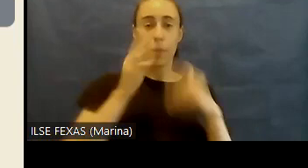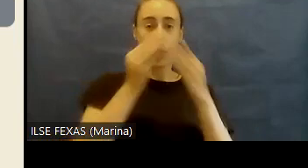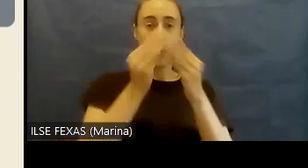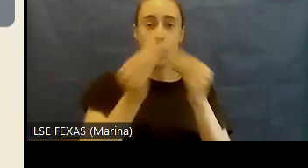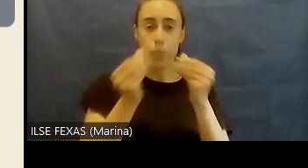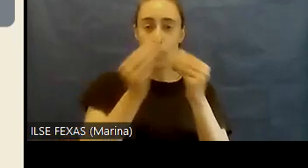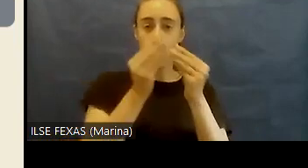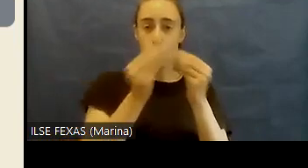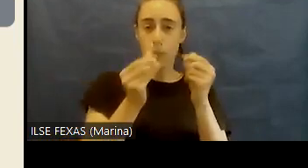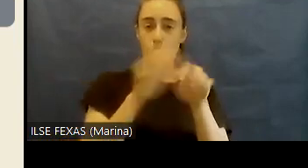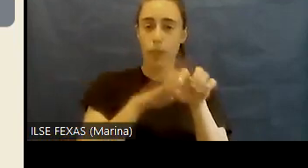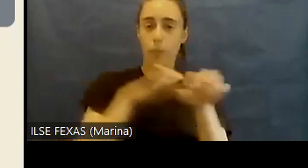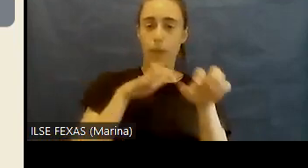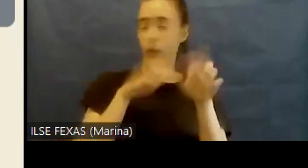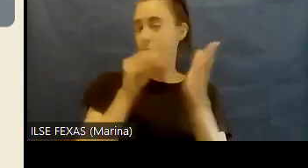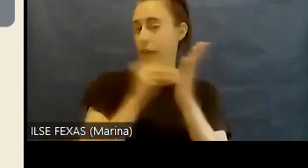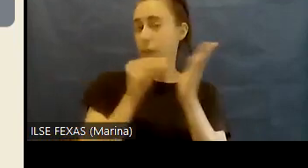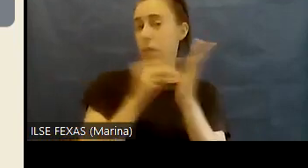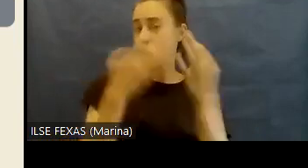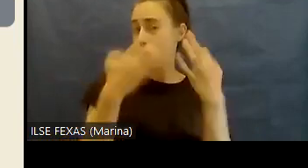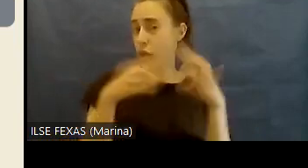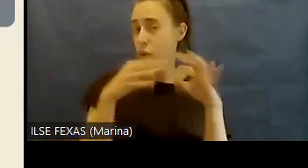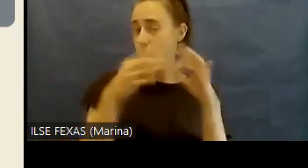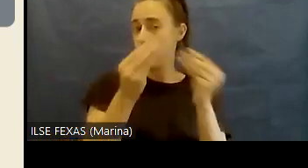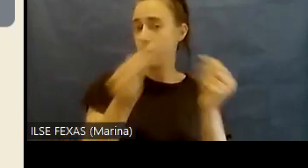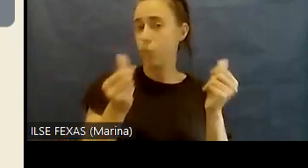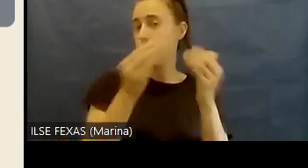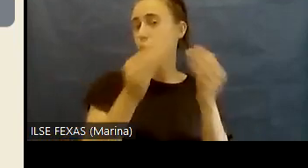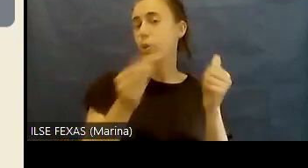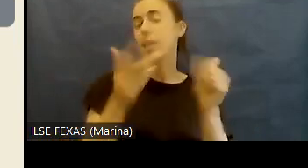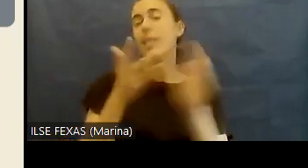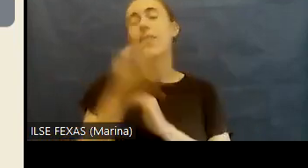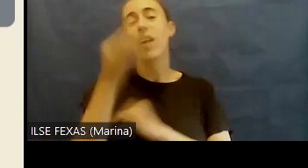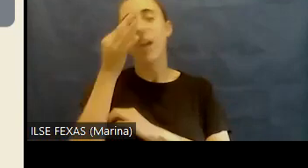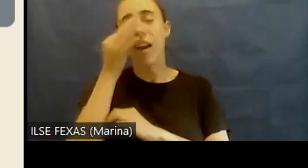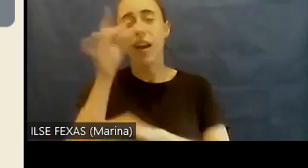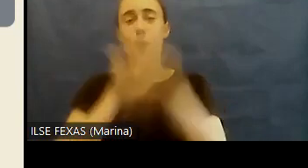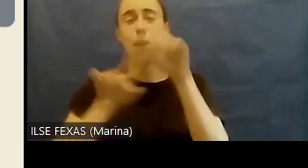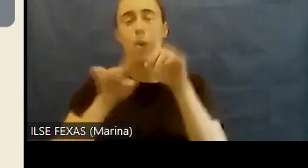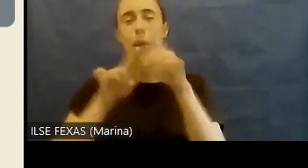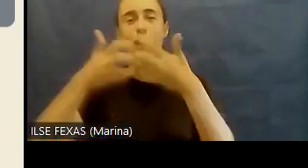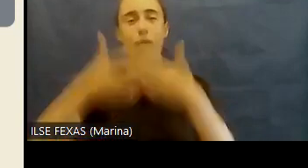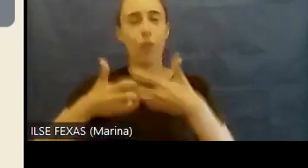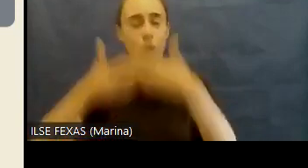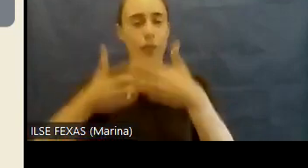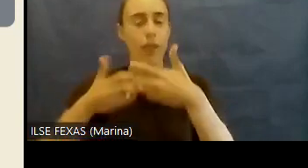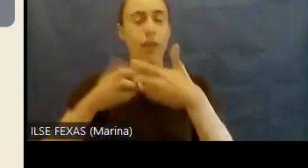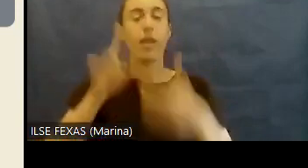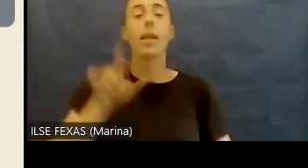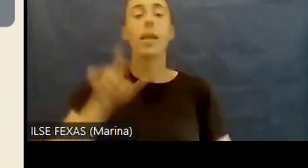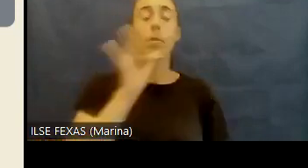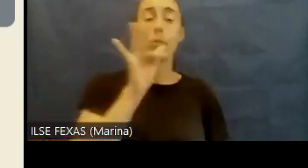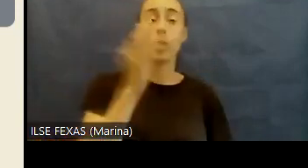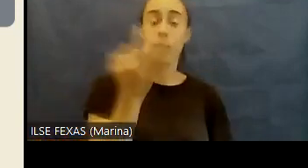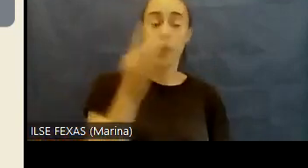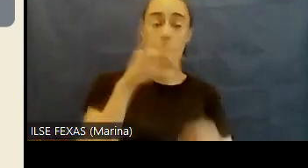mayoría de las veces sería completamente normal y es un trastorno más bien funcional, pero también puede ir bien en aquellas patologías